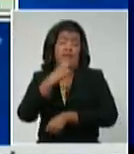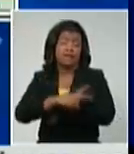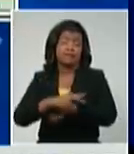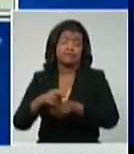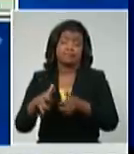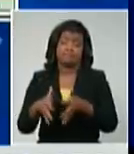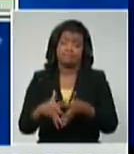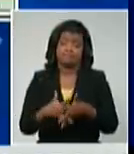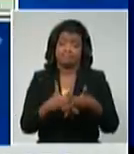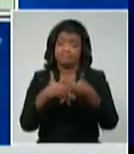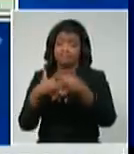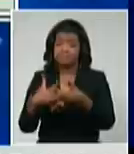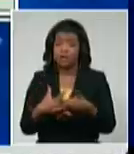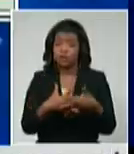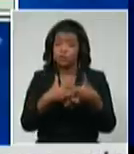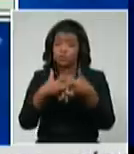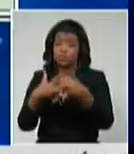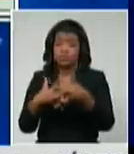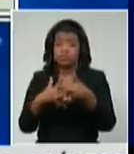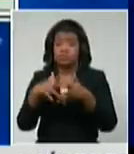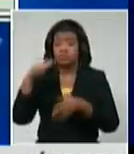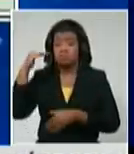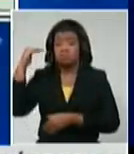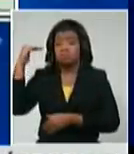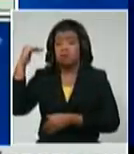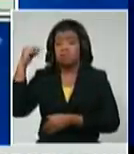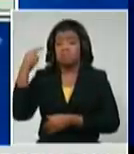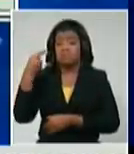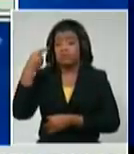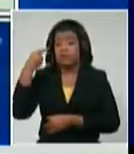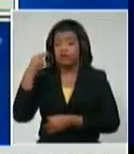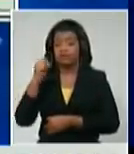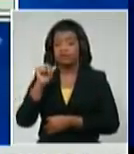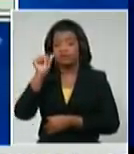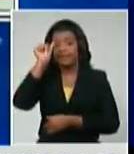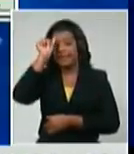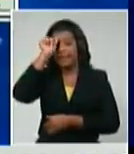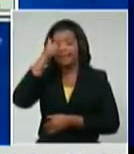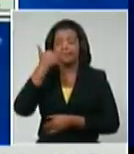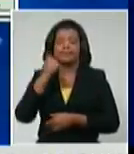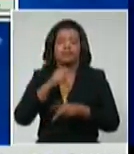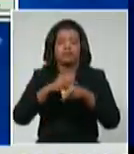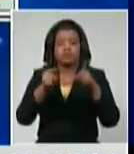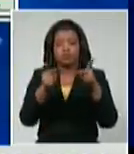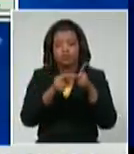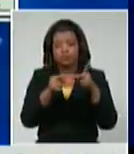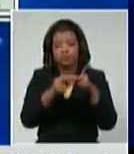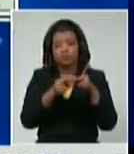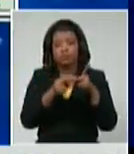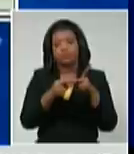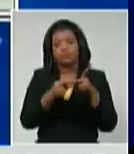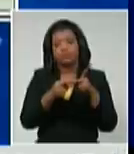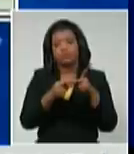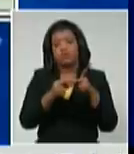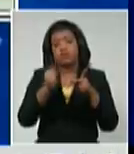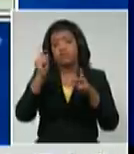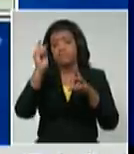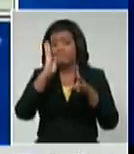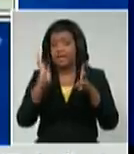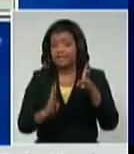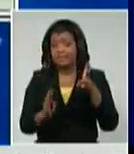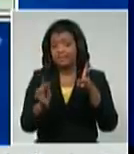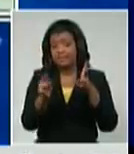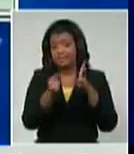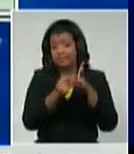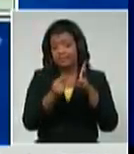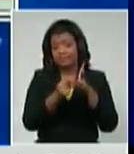Norteamérica en primer lugar, la India en segundo lugar, Brasil en